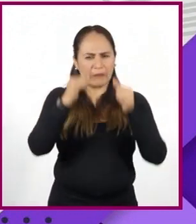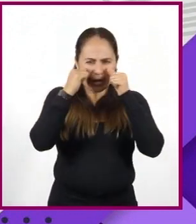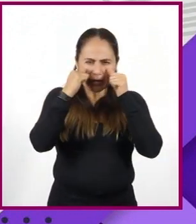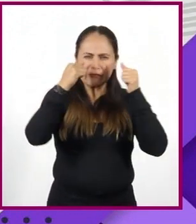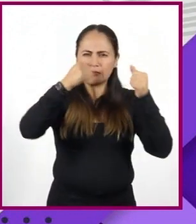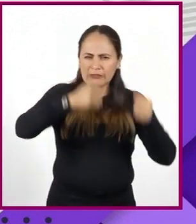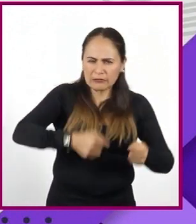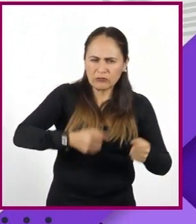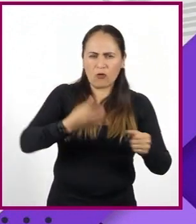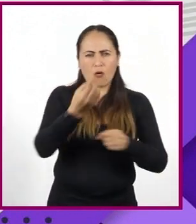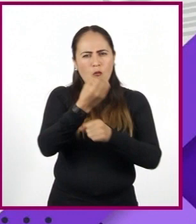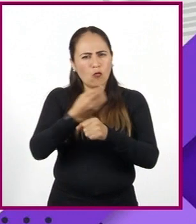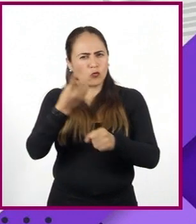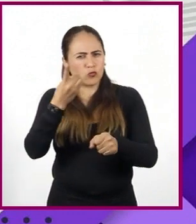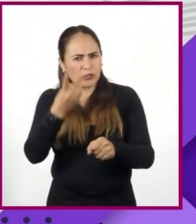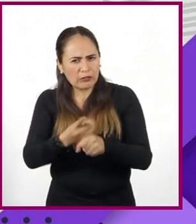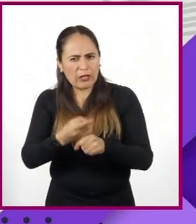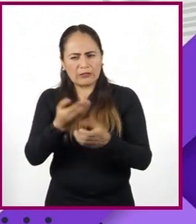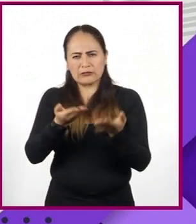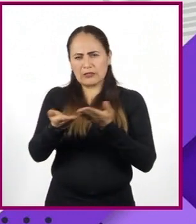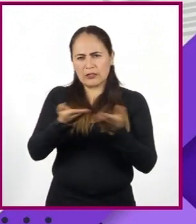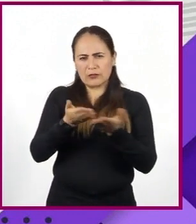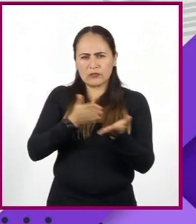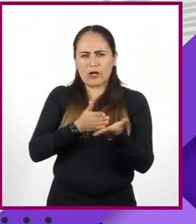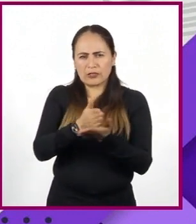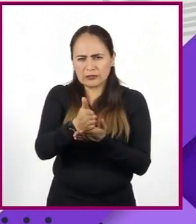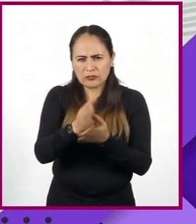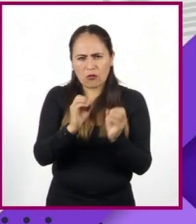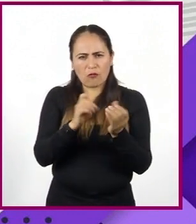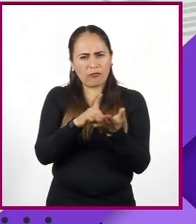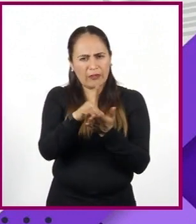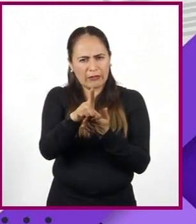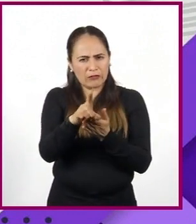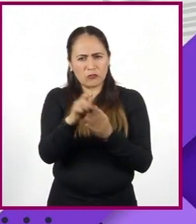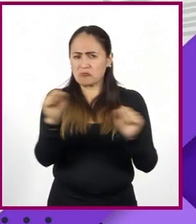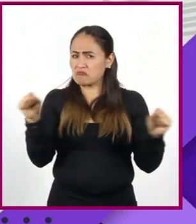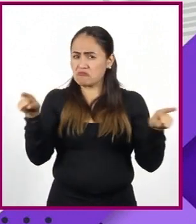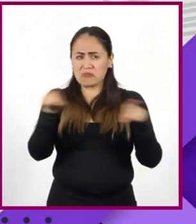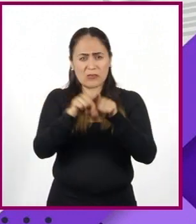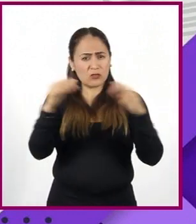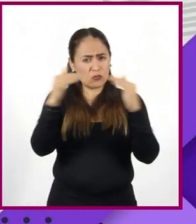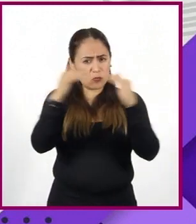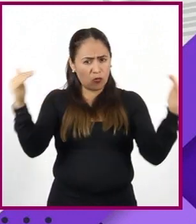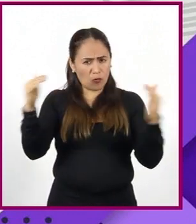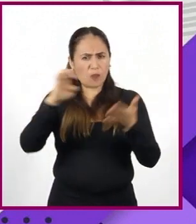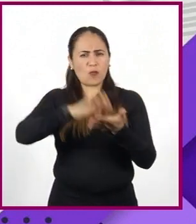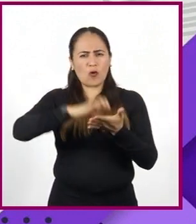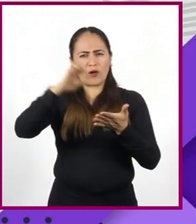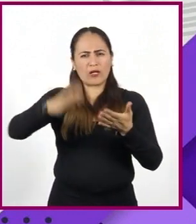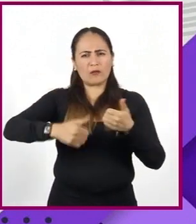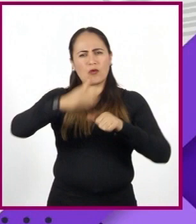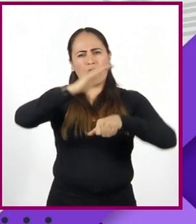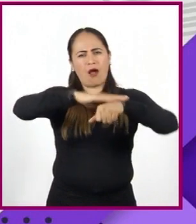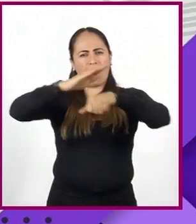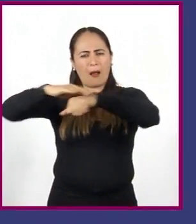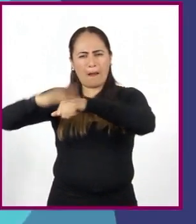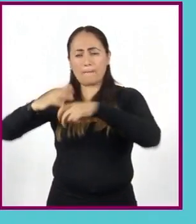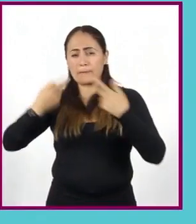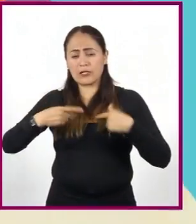atención, oportunidades, acceso a servicios o derechos. Por ejemplo, participar en campañas de